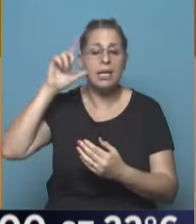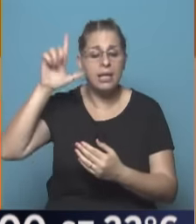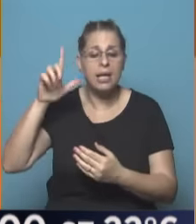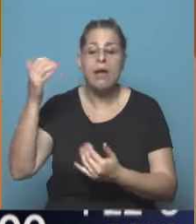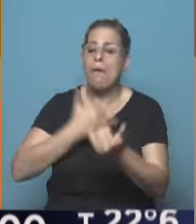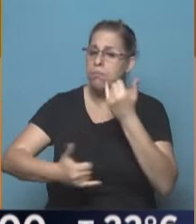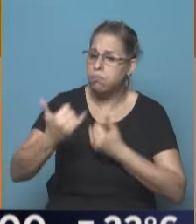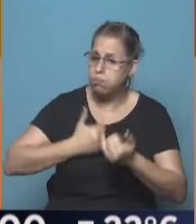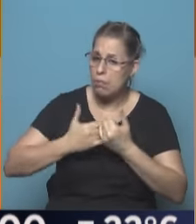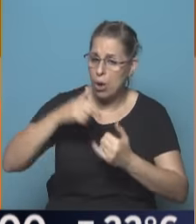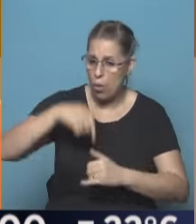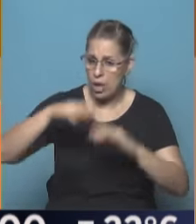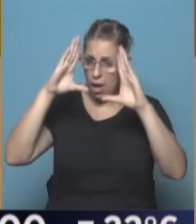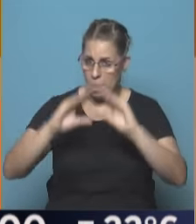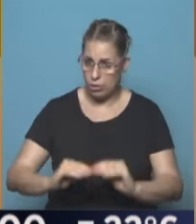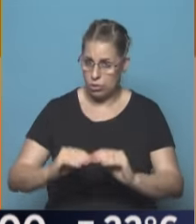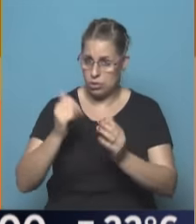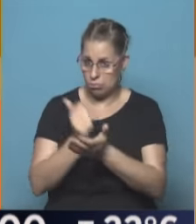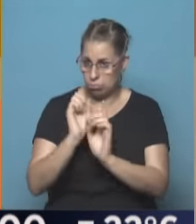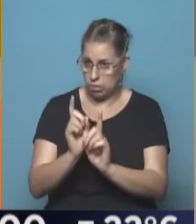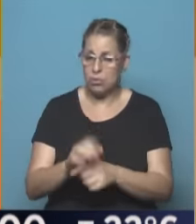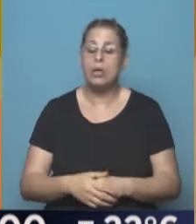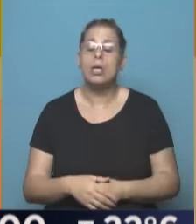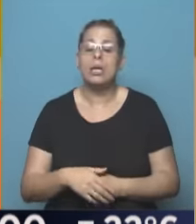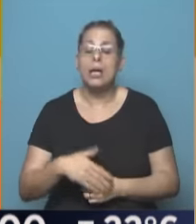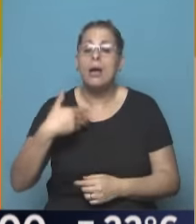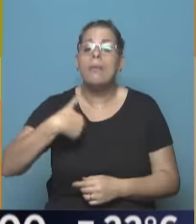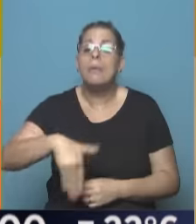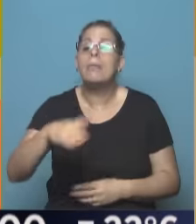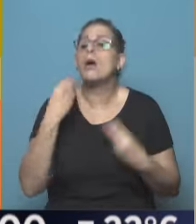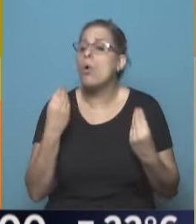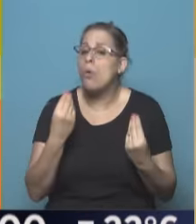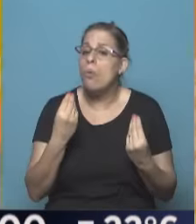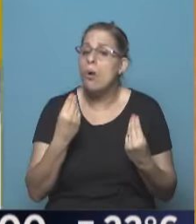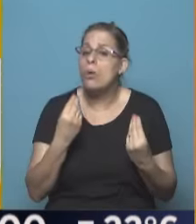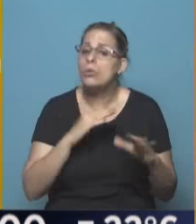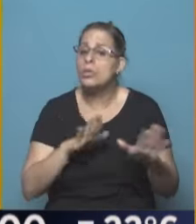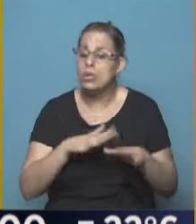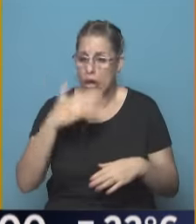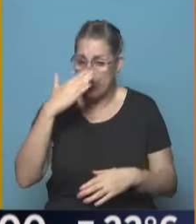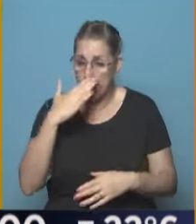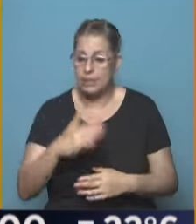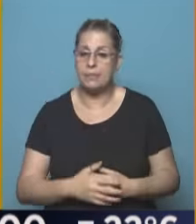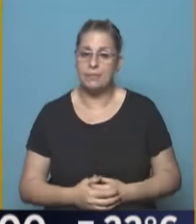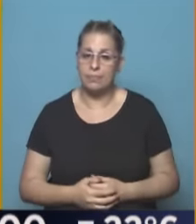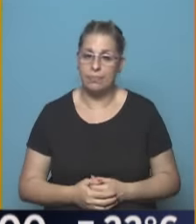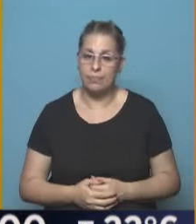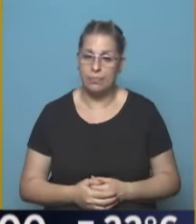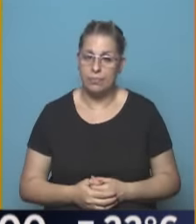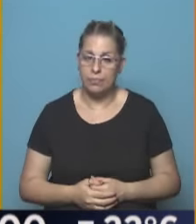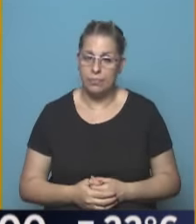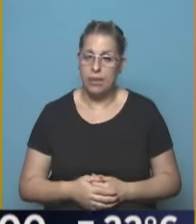tu informe esta noche allí, y veremos lo que sucede en las próximas horas después de